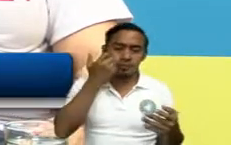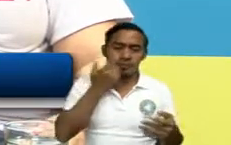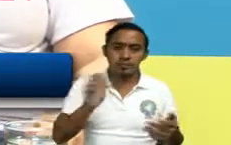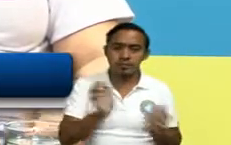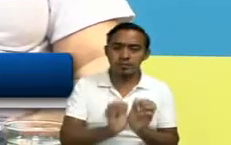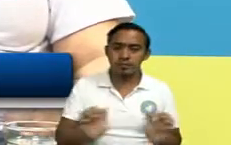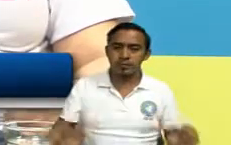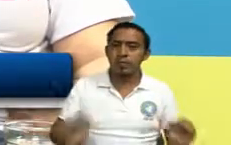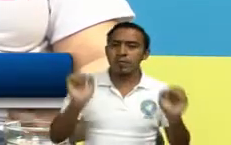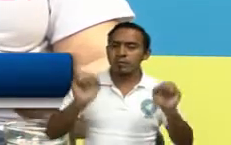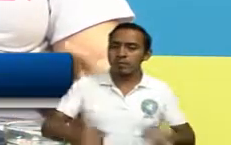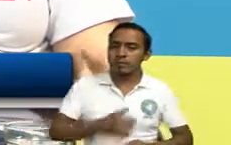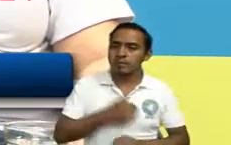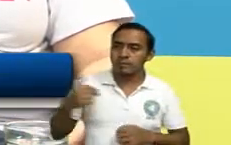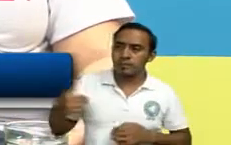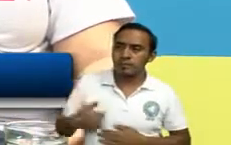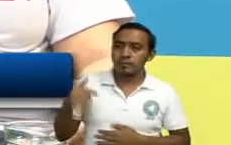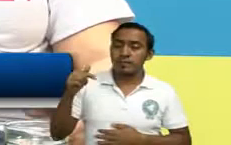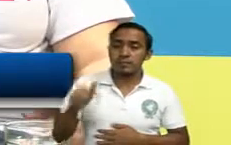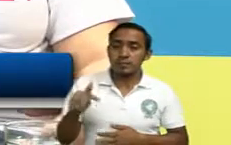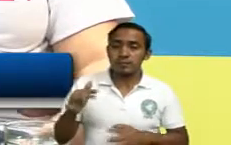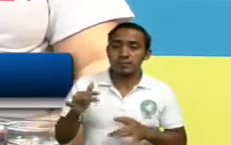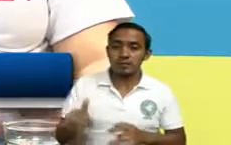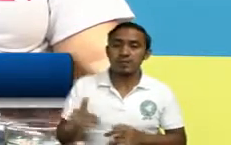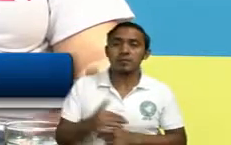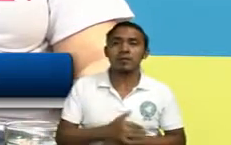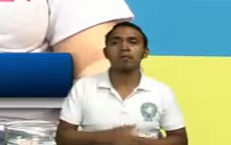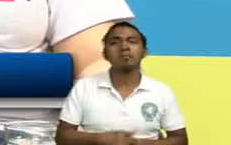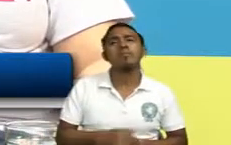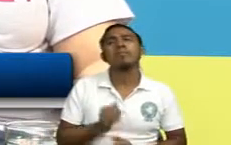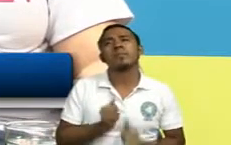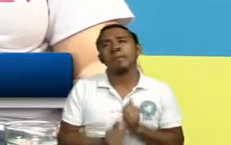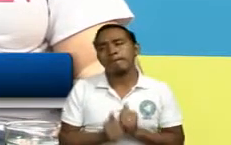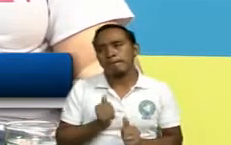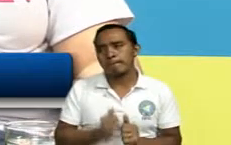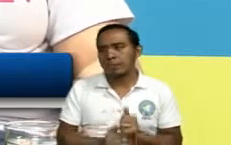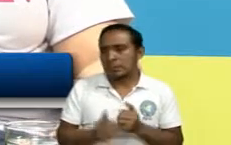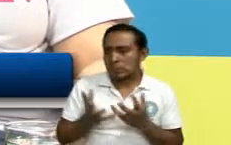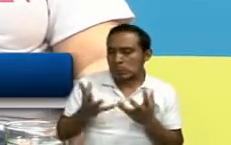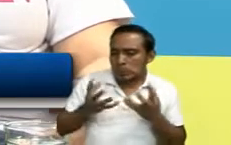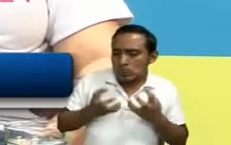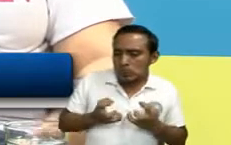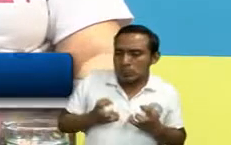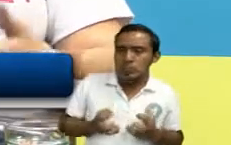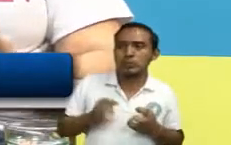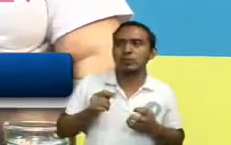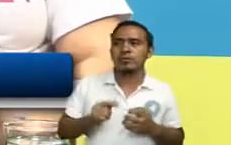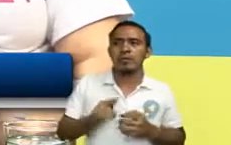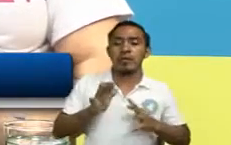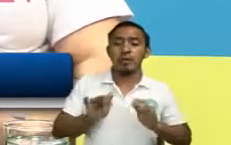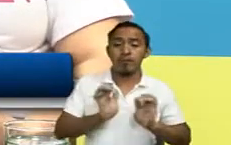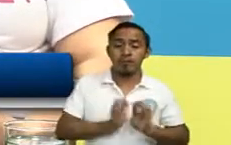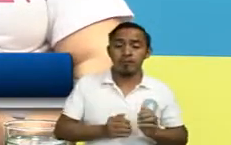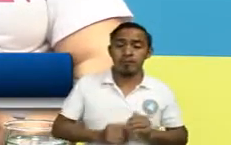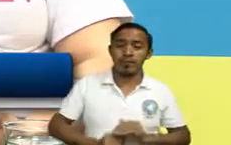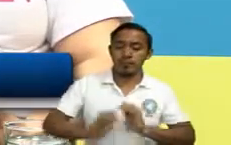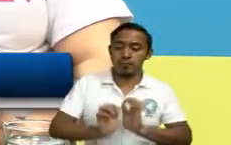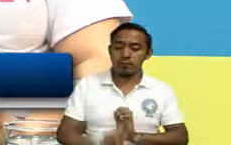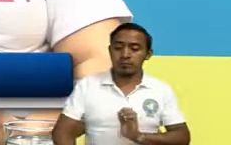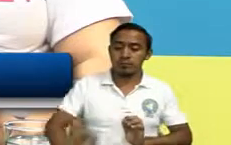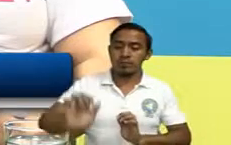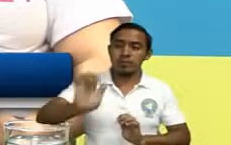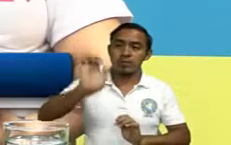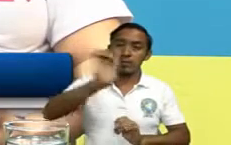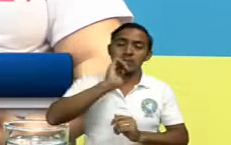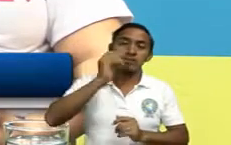desarrollar cuando están sometidos a alguna situación muy estresante y que ya sea en la etapa de la infancia, en la etapa de